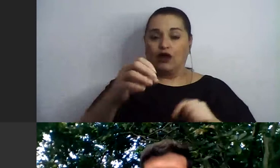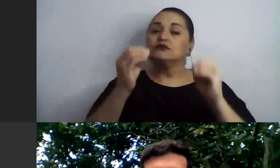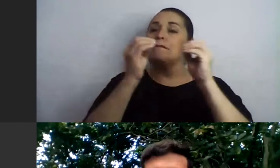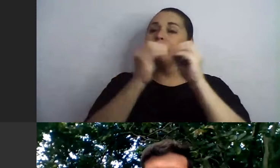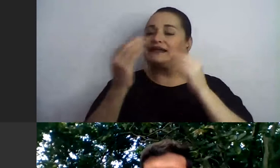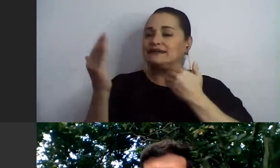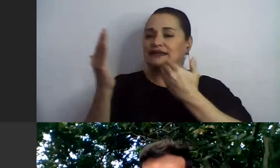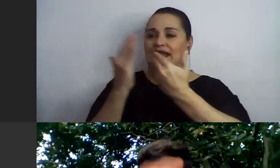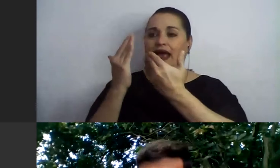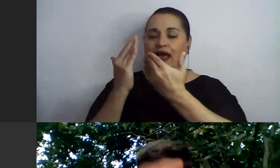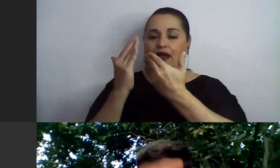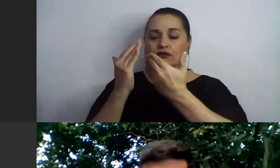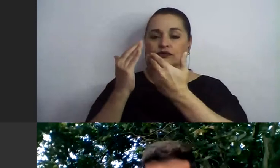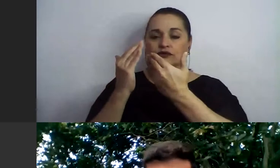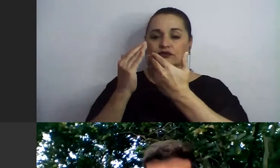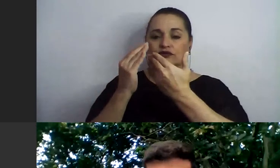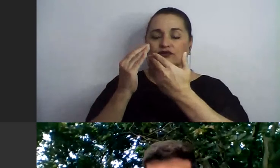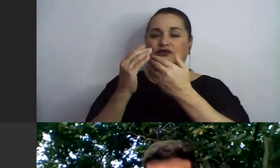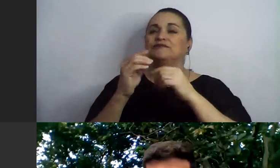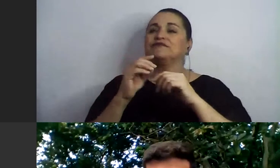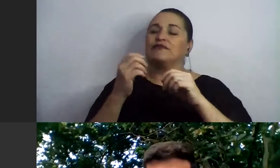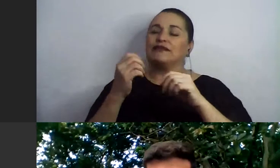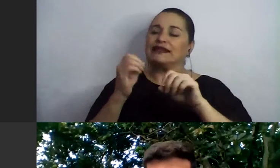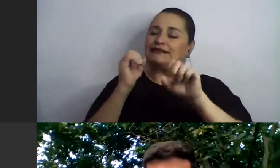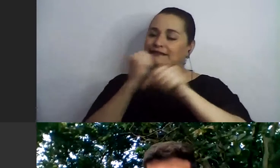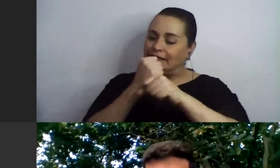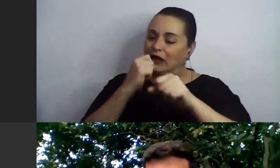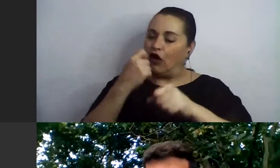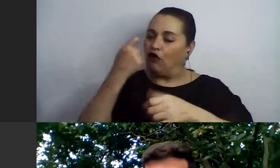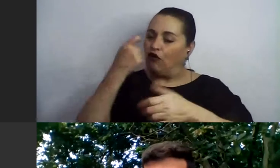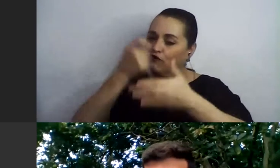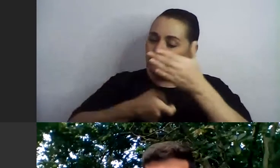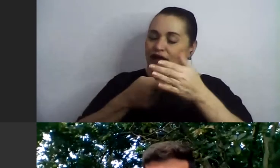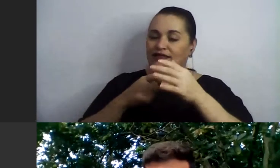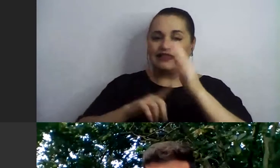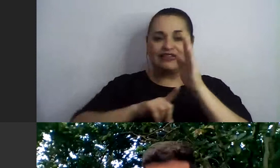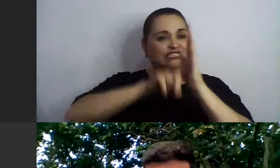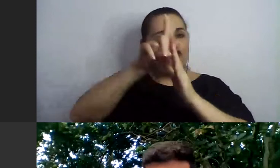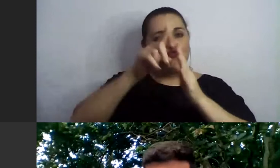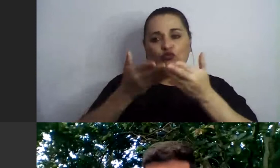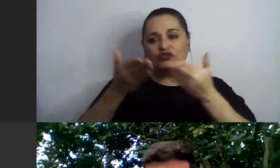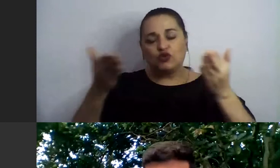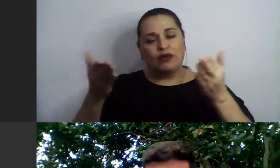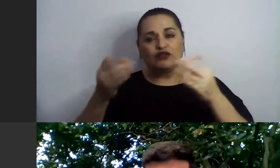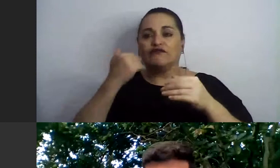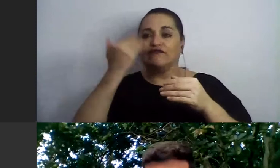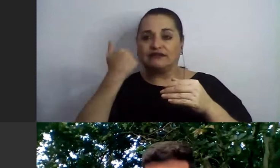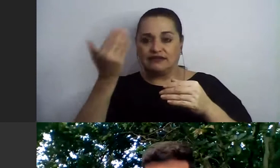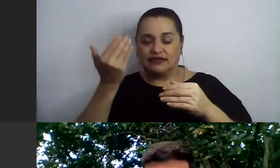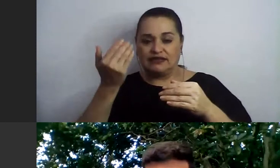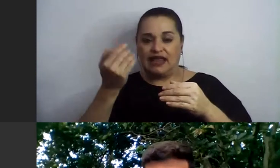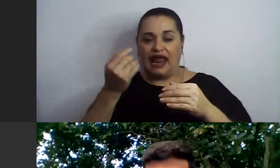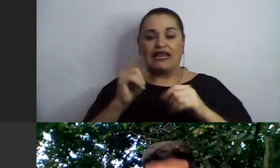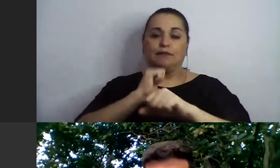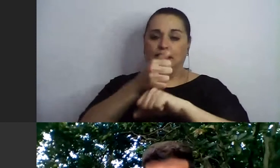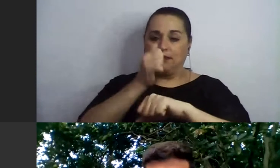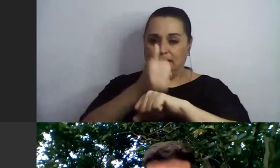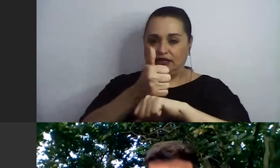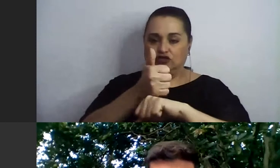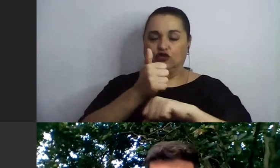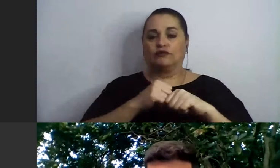cercanos e intensificar el desarrollo de instrumentos para facilitar la implementación